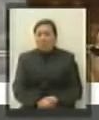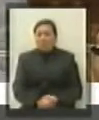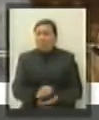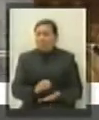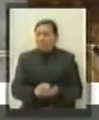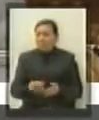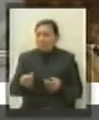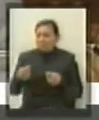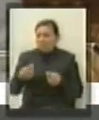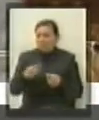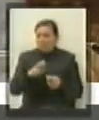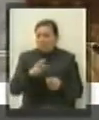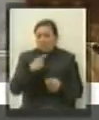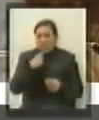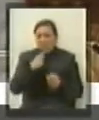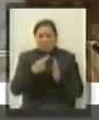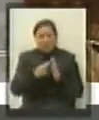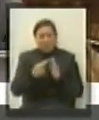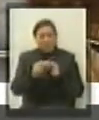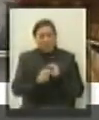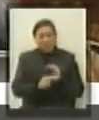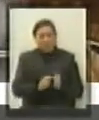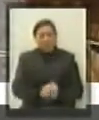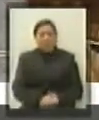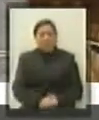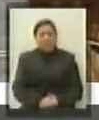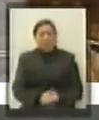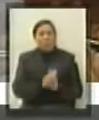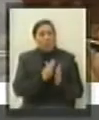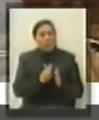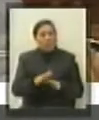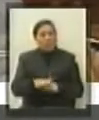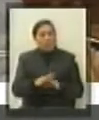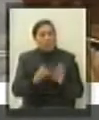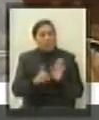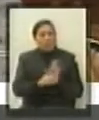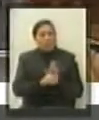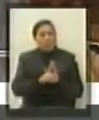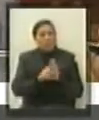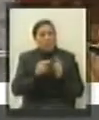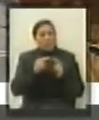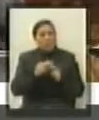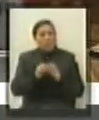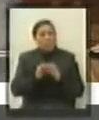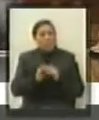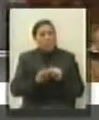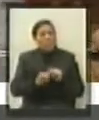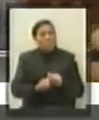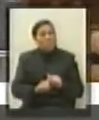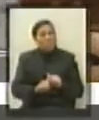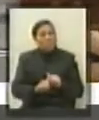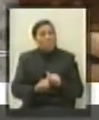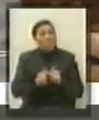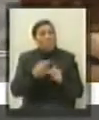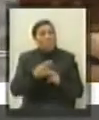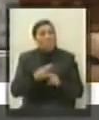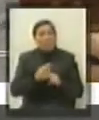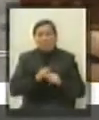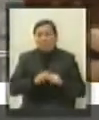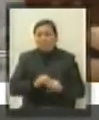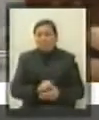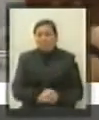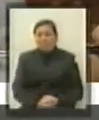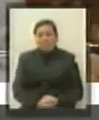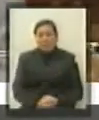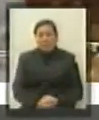exige, no solamente por la representación nacional, sino por las organizaciones de derechos humanos, a las que permanentemente estamos expuestos a la crítica, ¿sí